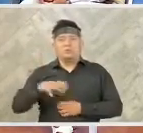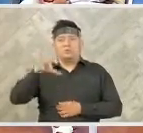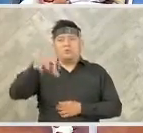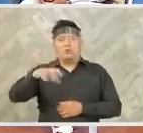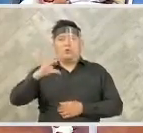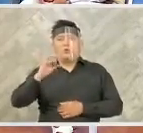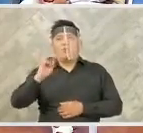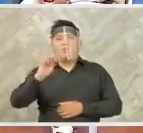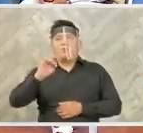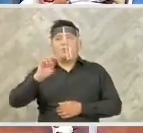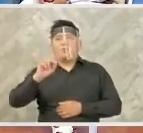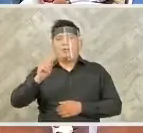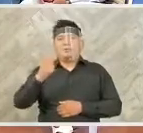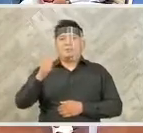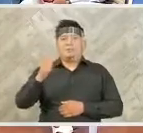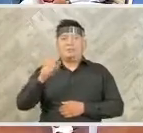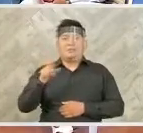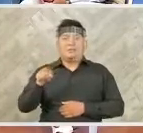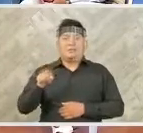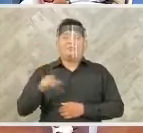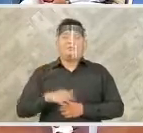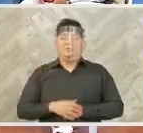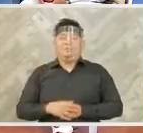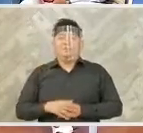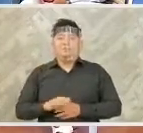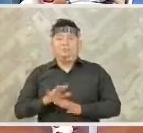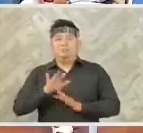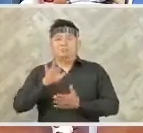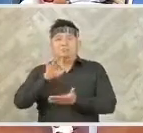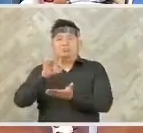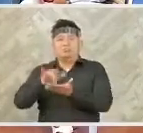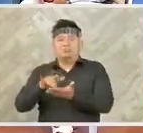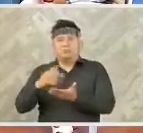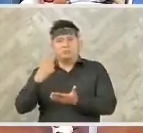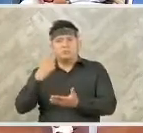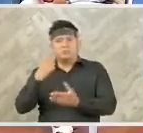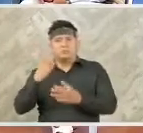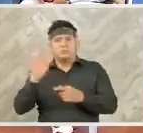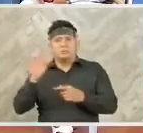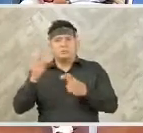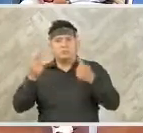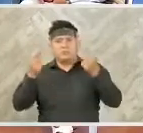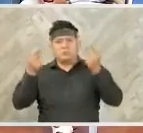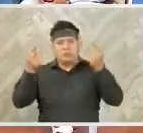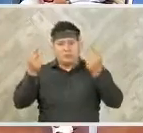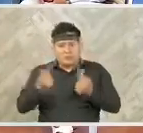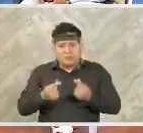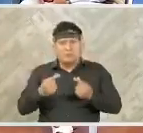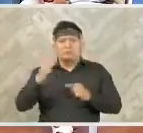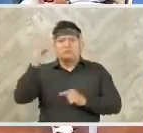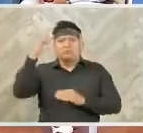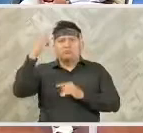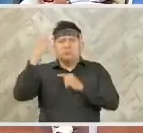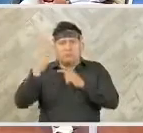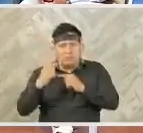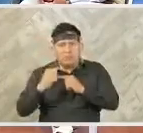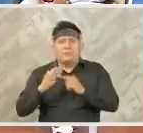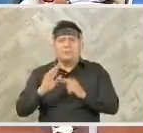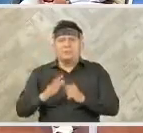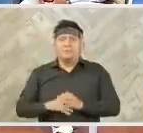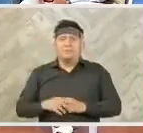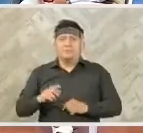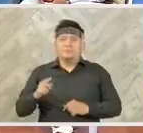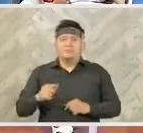donde se ha hecho presencia para combatir como tal el delito y que nos ha llevado a una disminución en este sector específicamente de